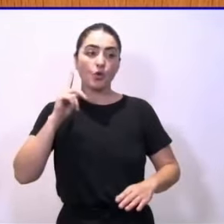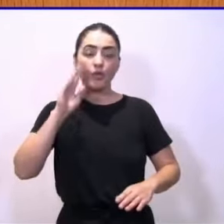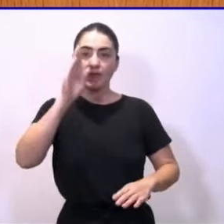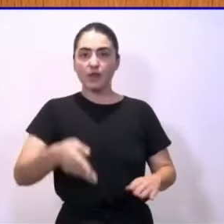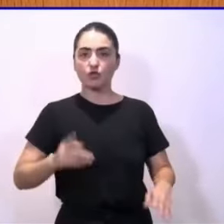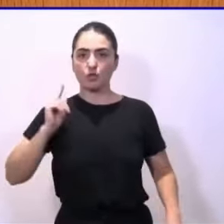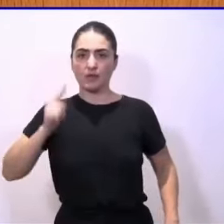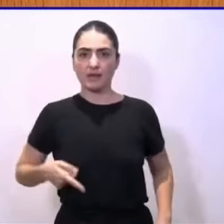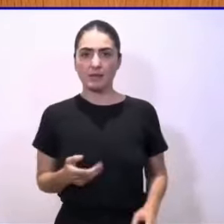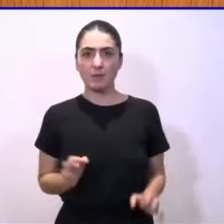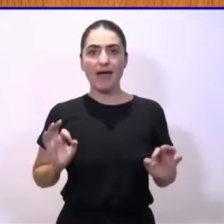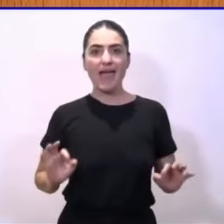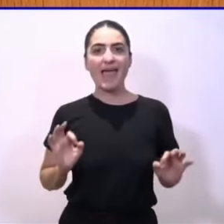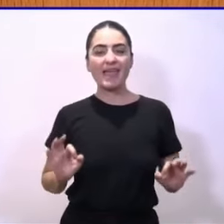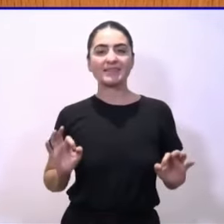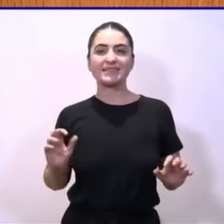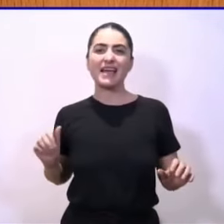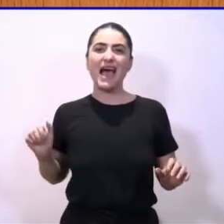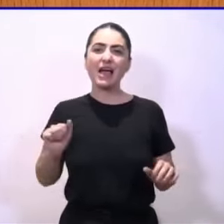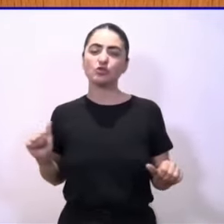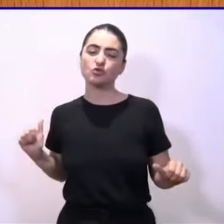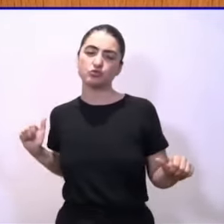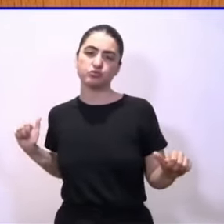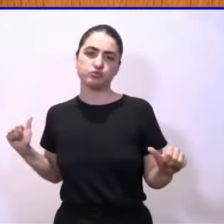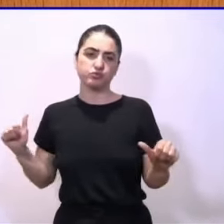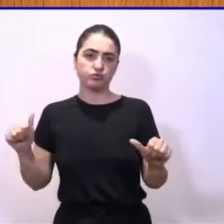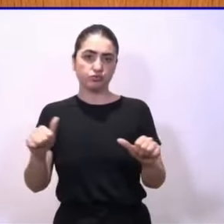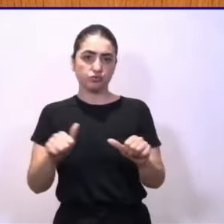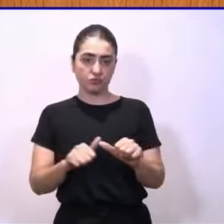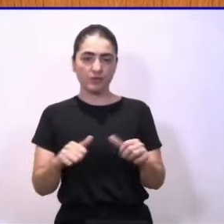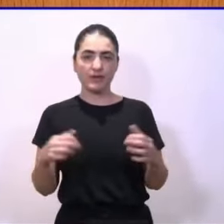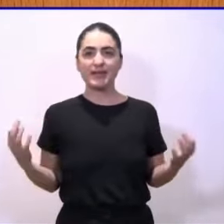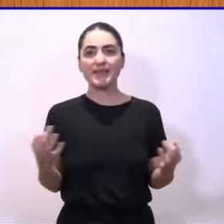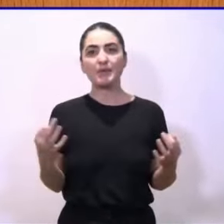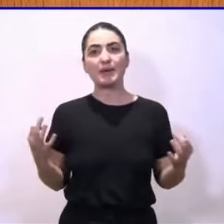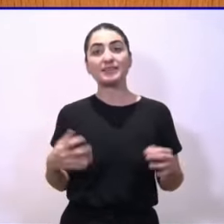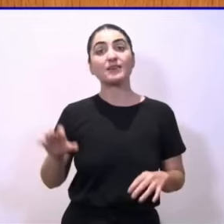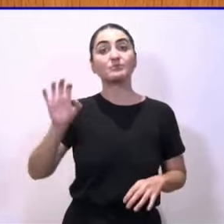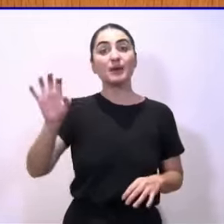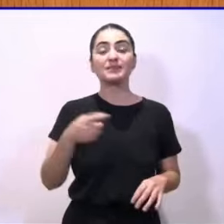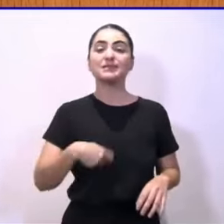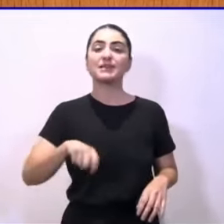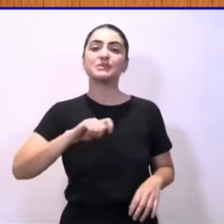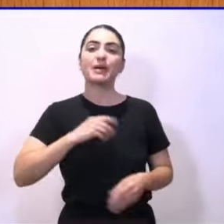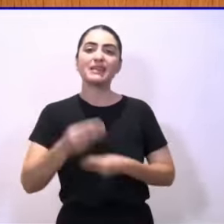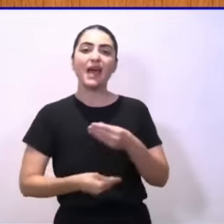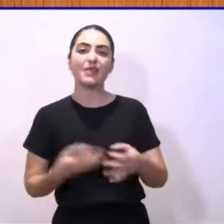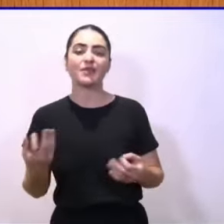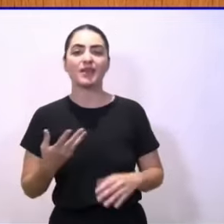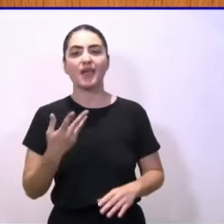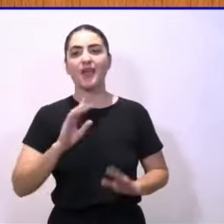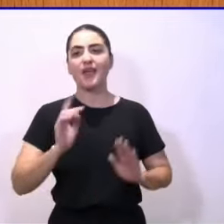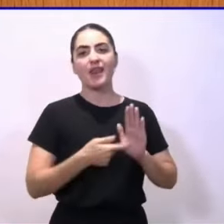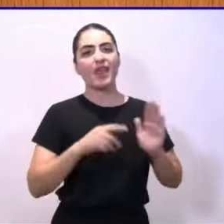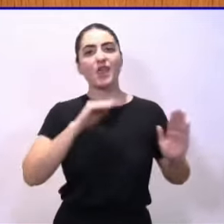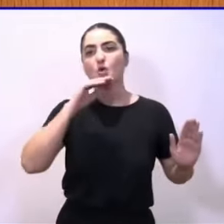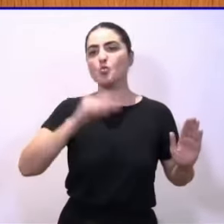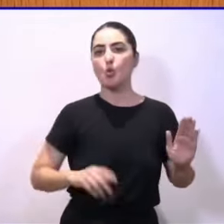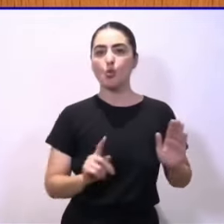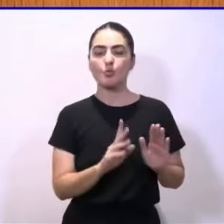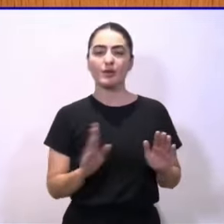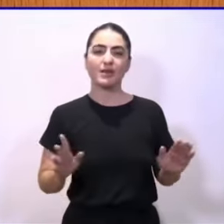estamos desde hace un montón de años. Y resulta que lo que el Estado de España pretende hacer es saltarse la ley para aquello que le